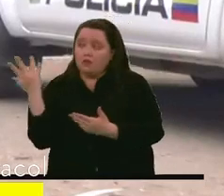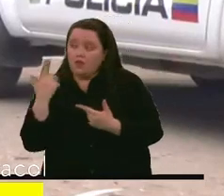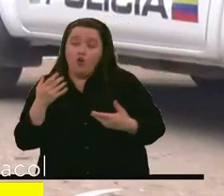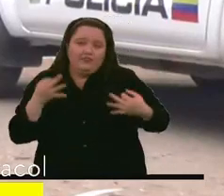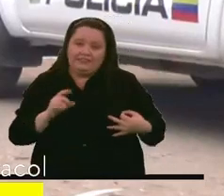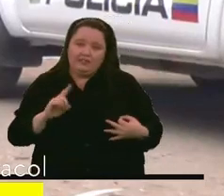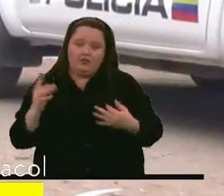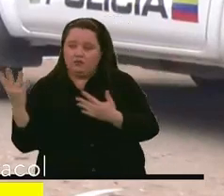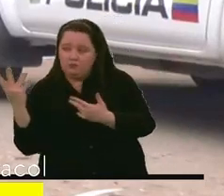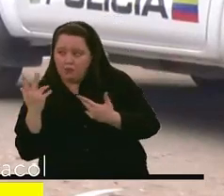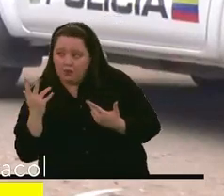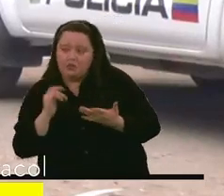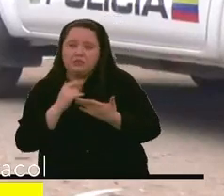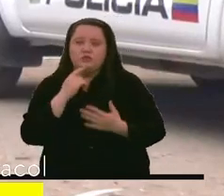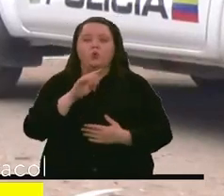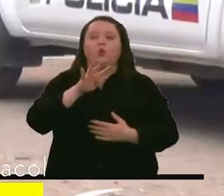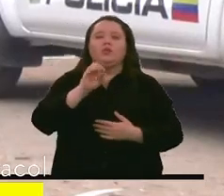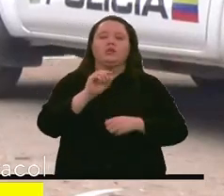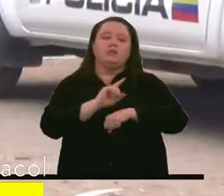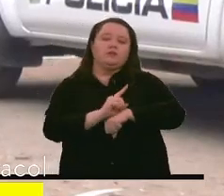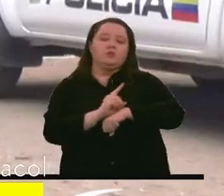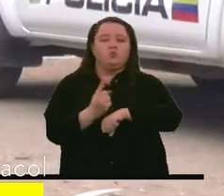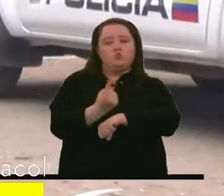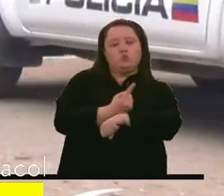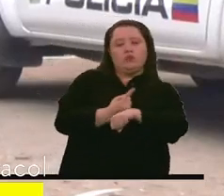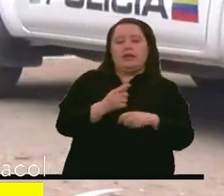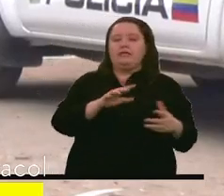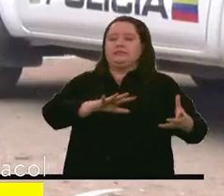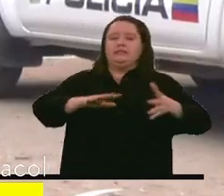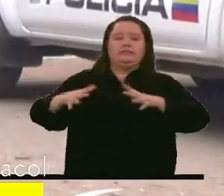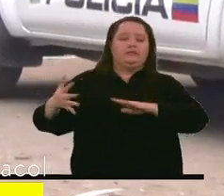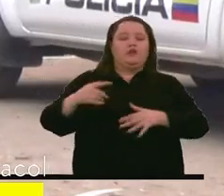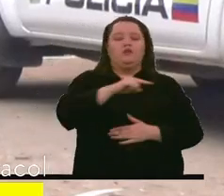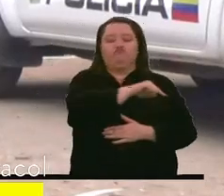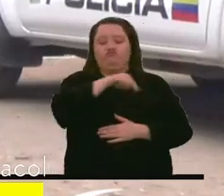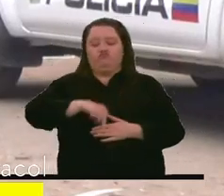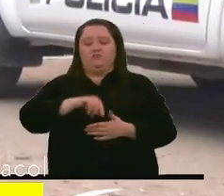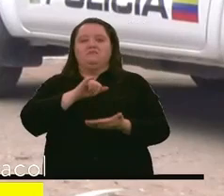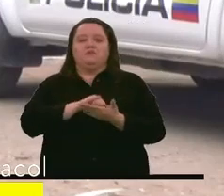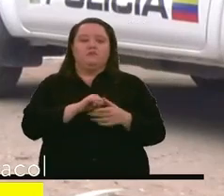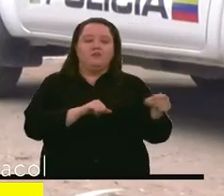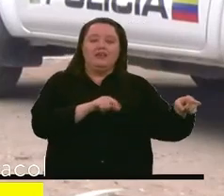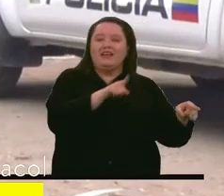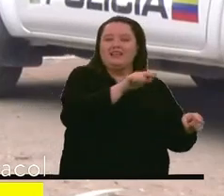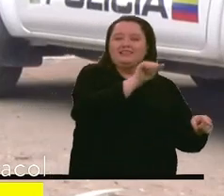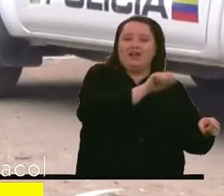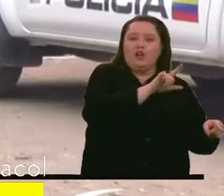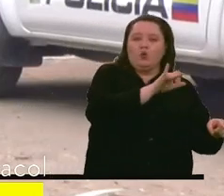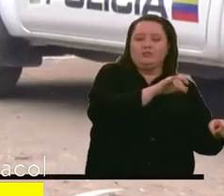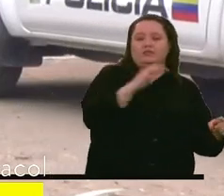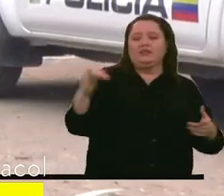extraoficial que en aproximadamente 40 minutos, una hora, estaría aquí llegando desde San Luis al